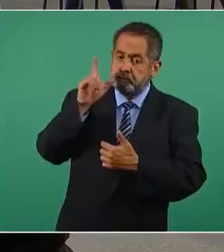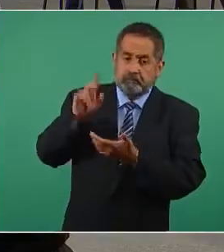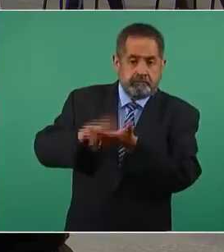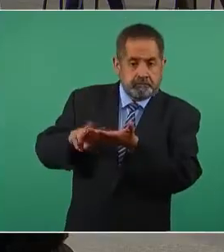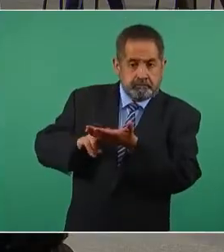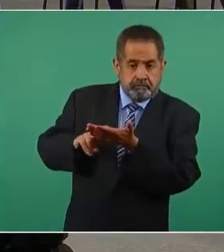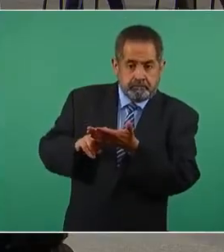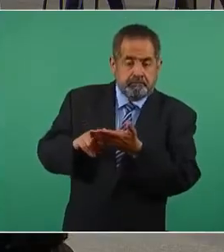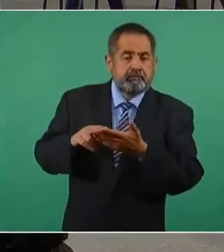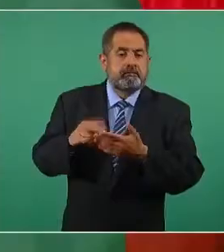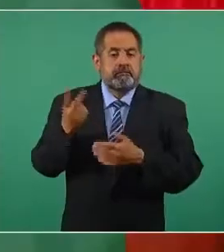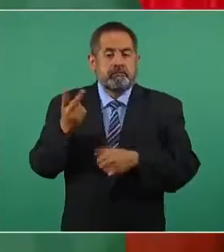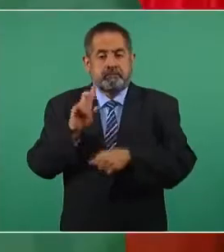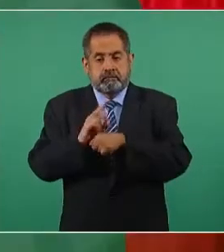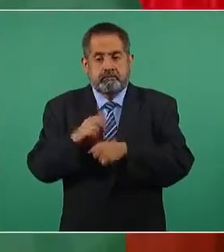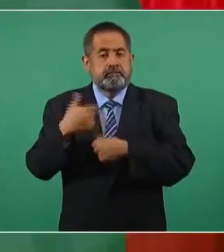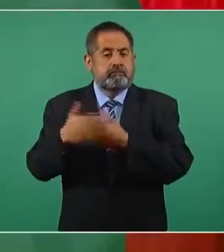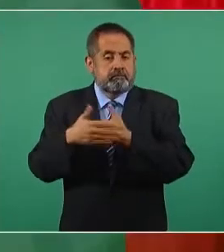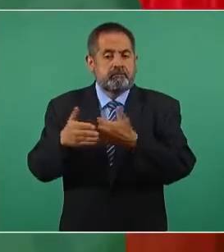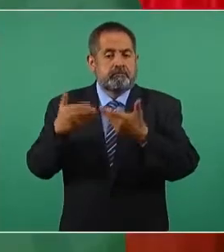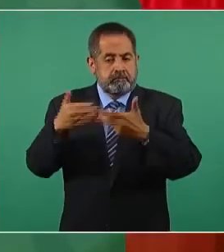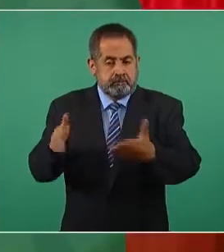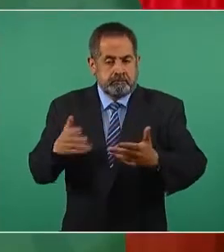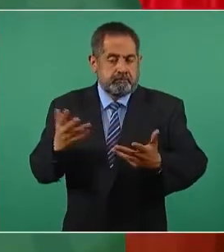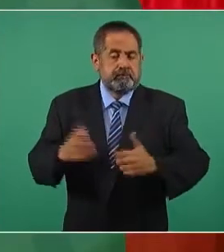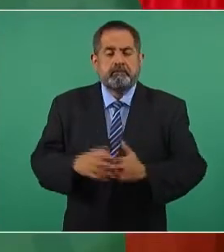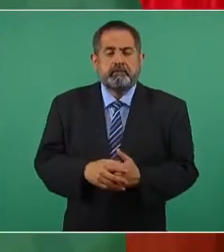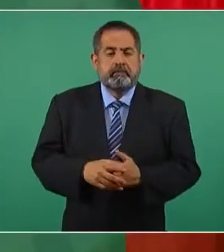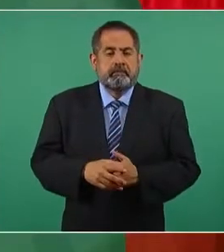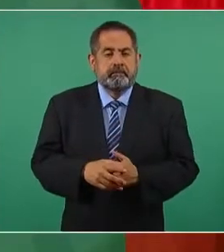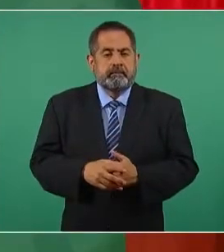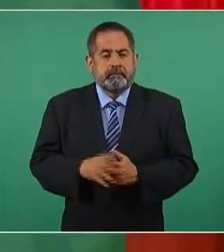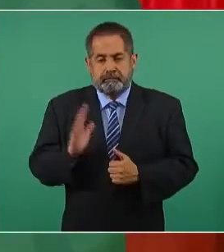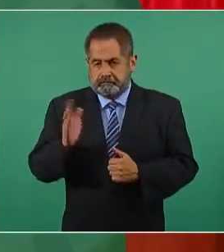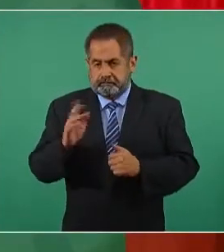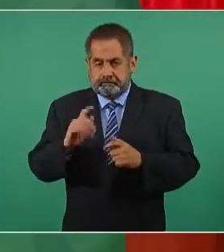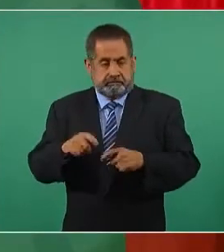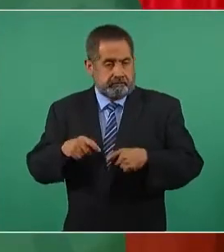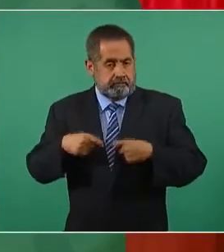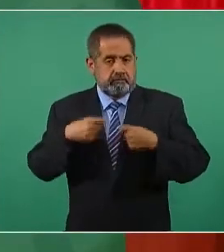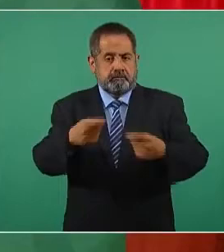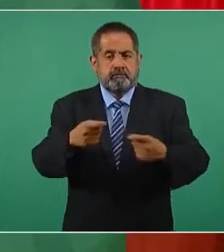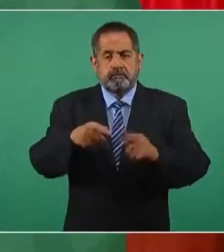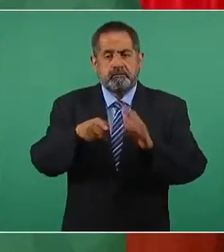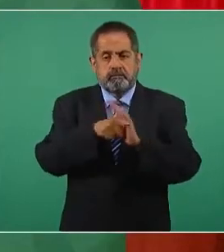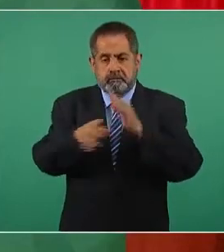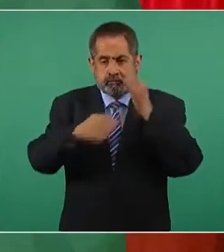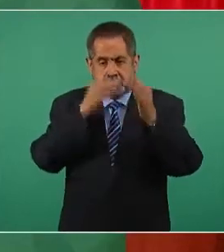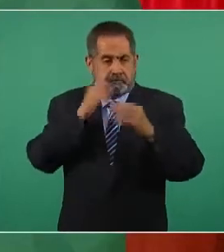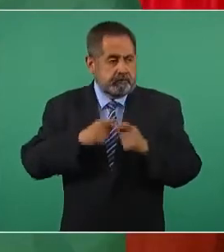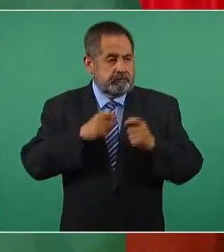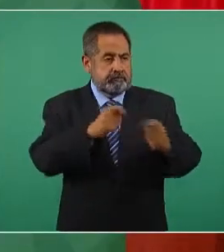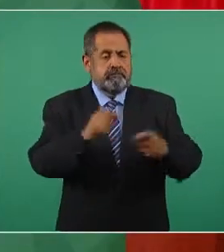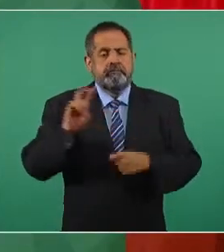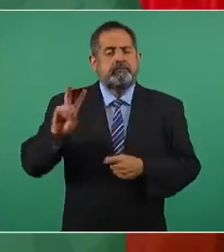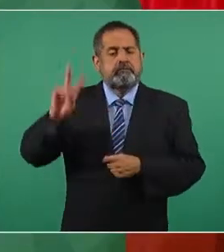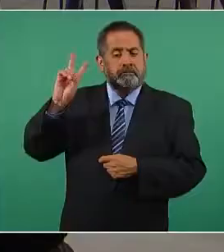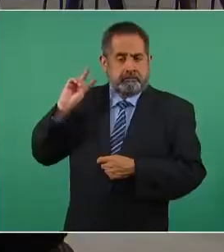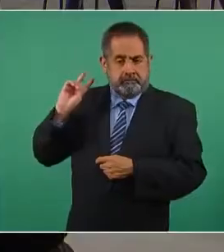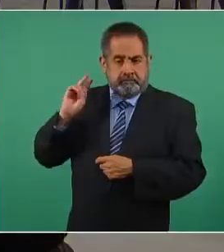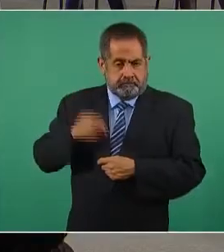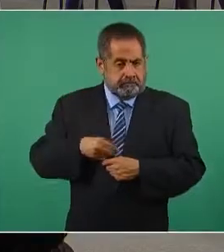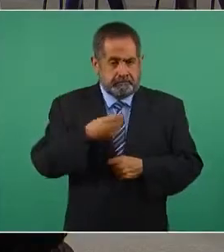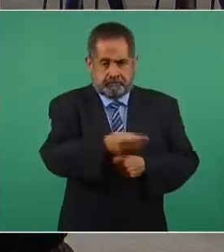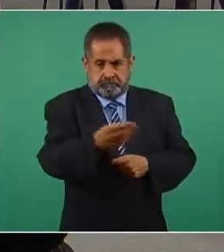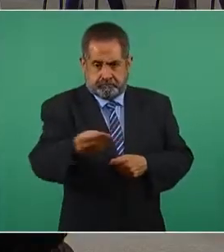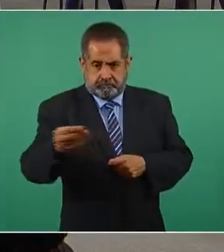ya en próximos días se realizará. Se hizo entrega precisamente a medios de comunicación el pasado viernes sobre